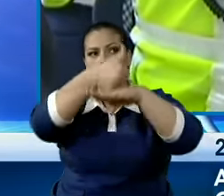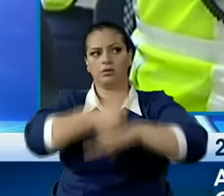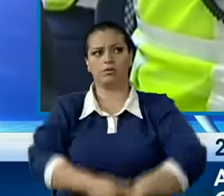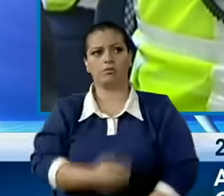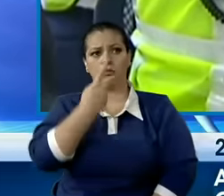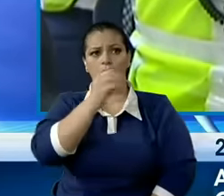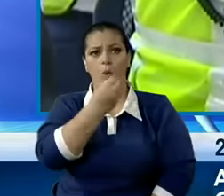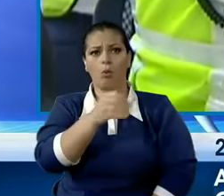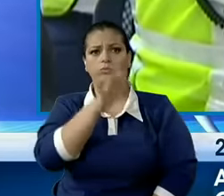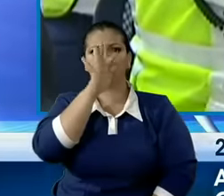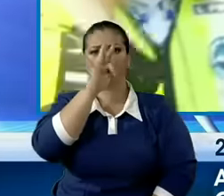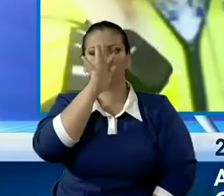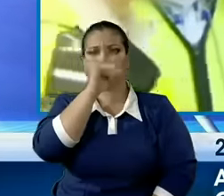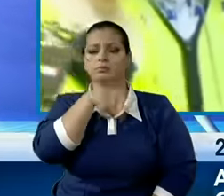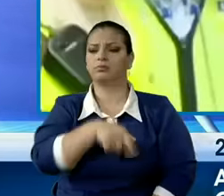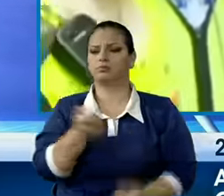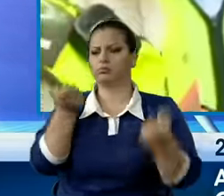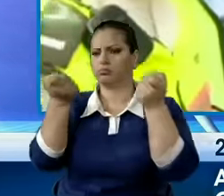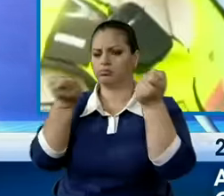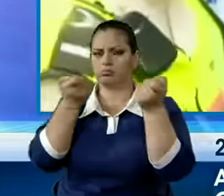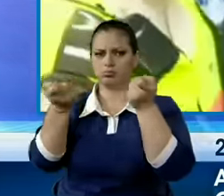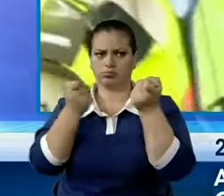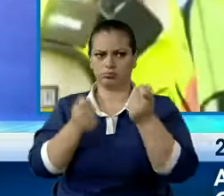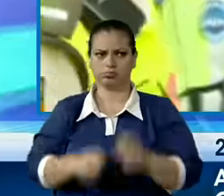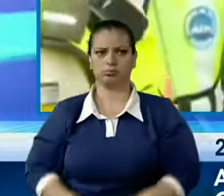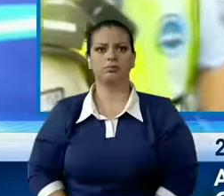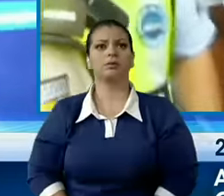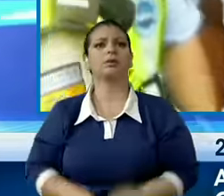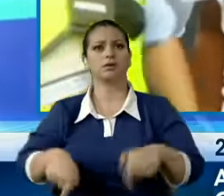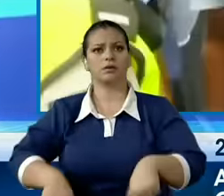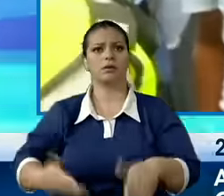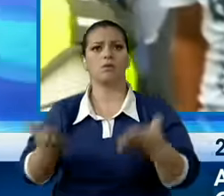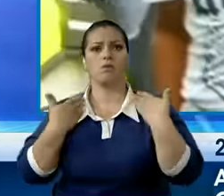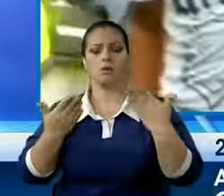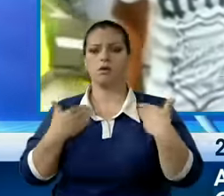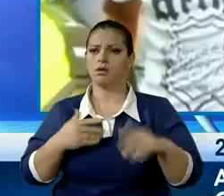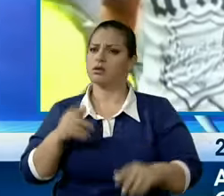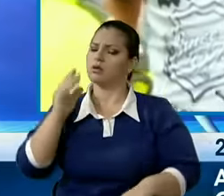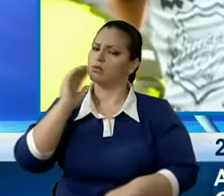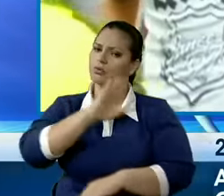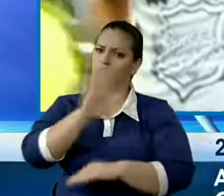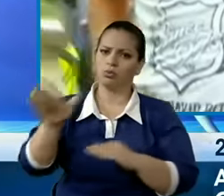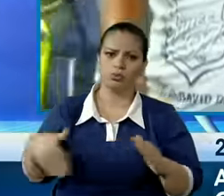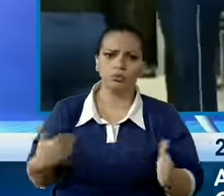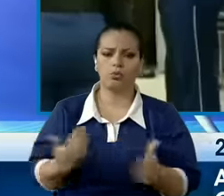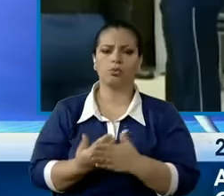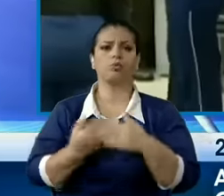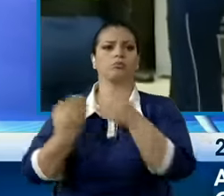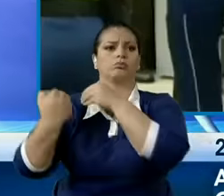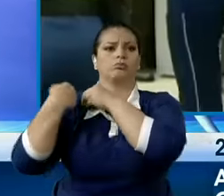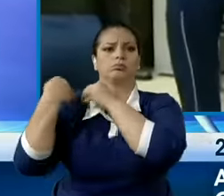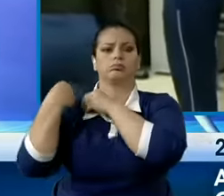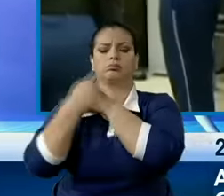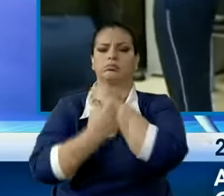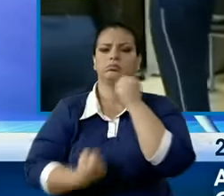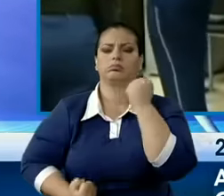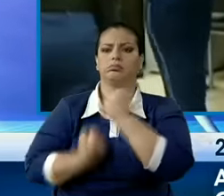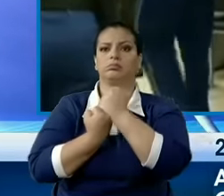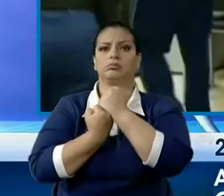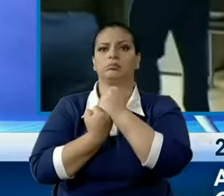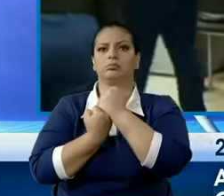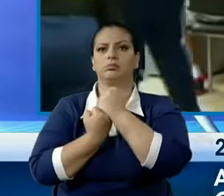que insisto, esta es una empresa nuestra, guayaquileña, y los guayaquileños tenemos que defenderla. Si se equivoca la gente, pues hay medidas, hay